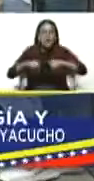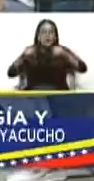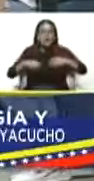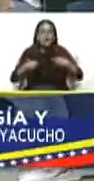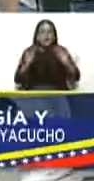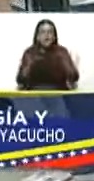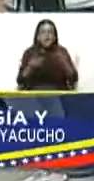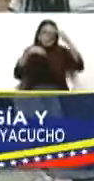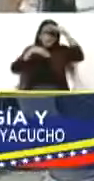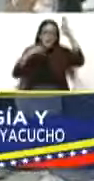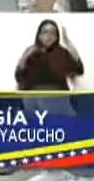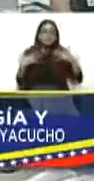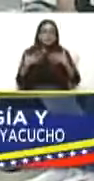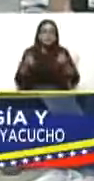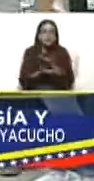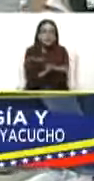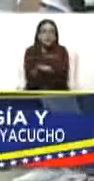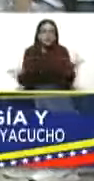Ay.